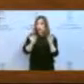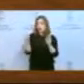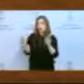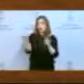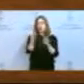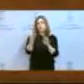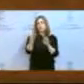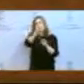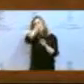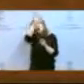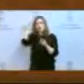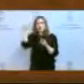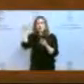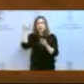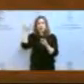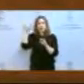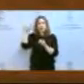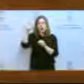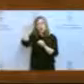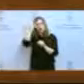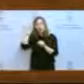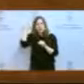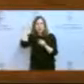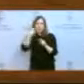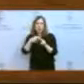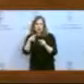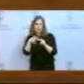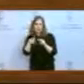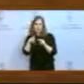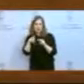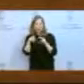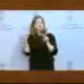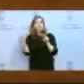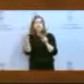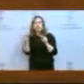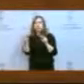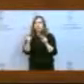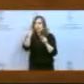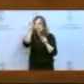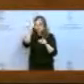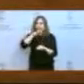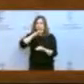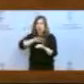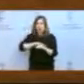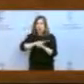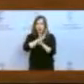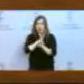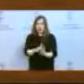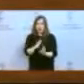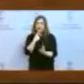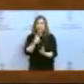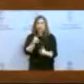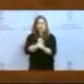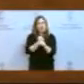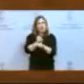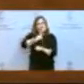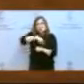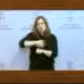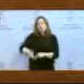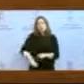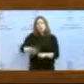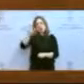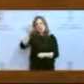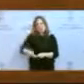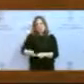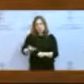lado los vaivenes ideológicos y cumplir estas iniciativas. Quiero finalizar valorando muchísimo nuestro trabajo el de